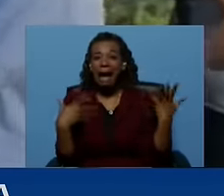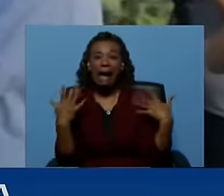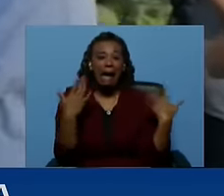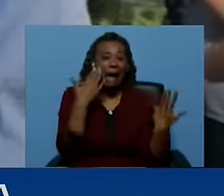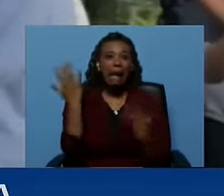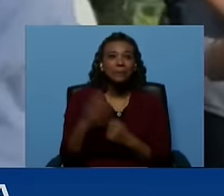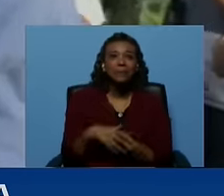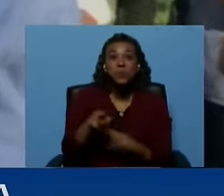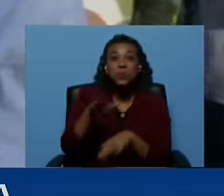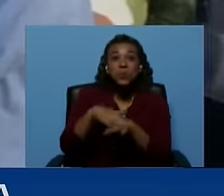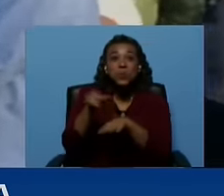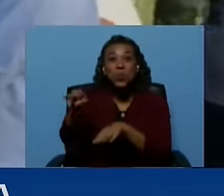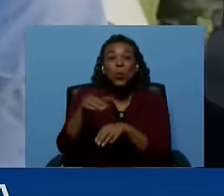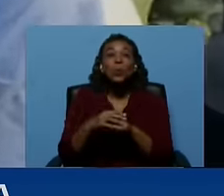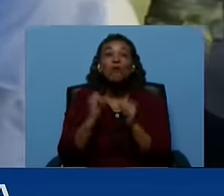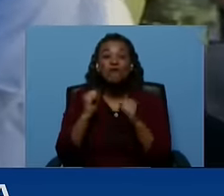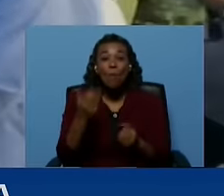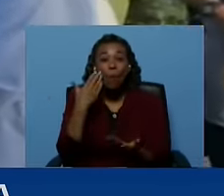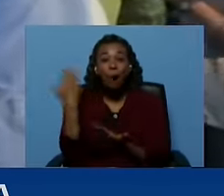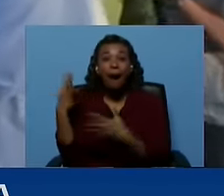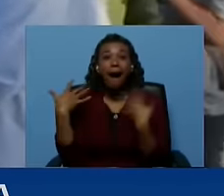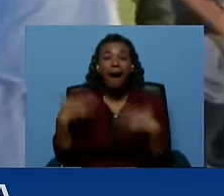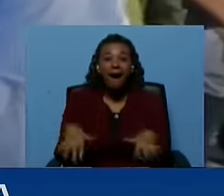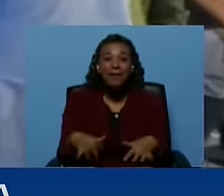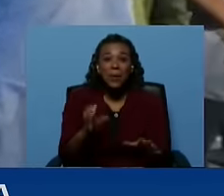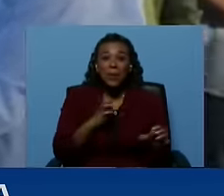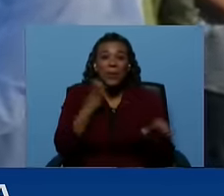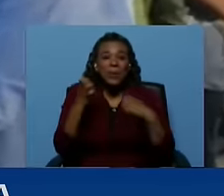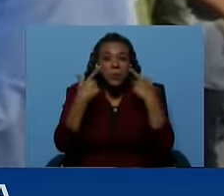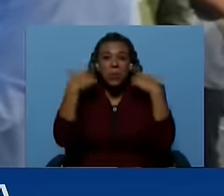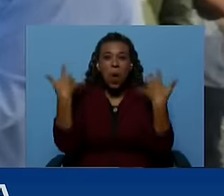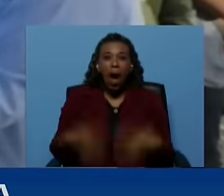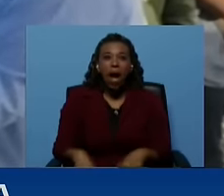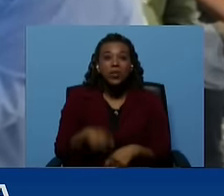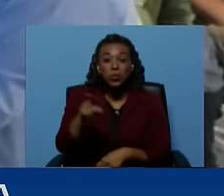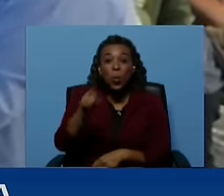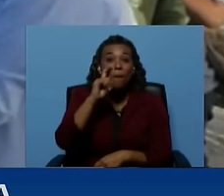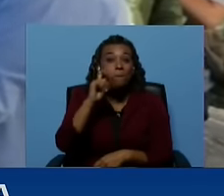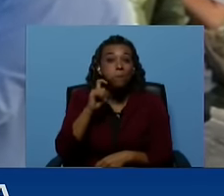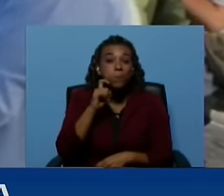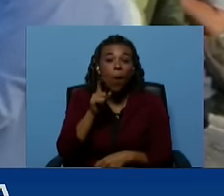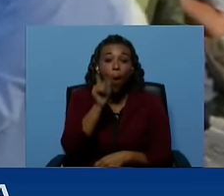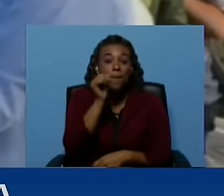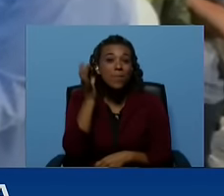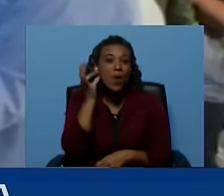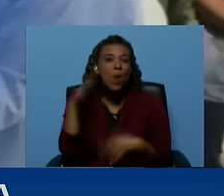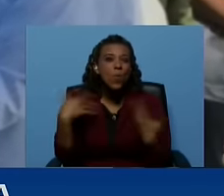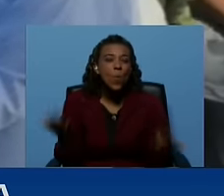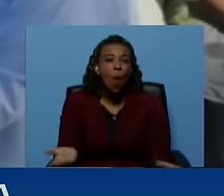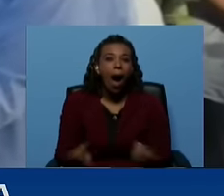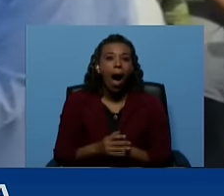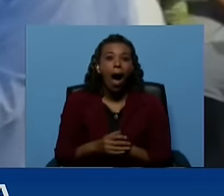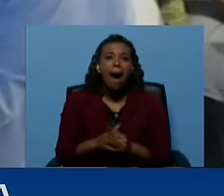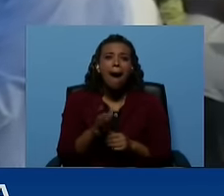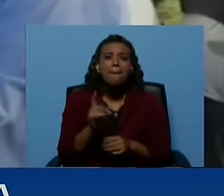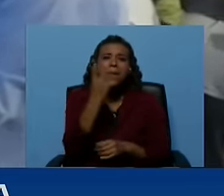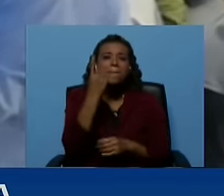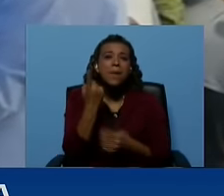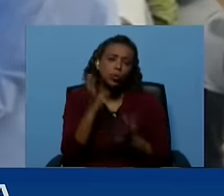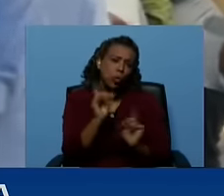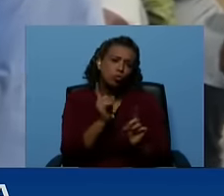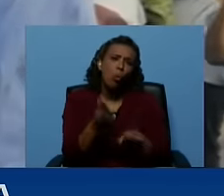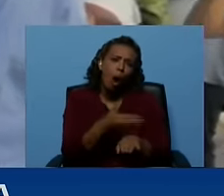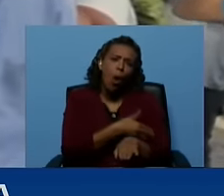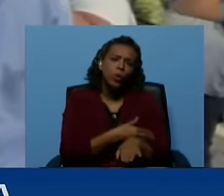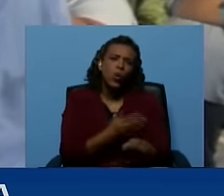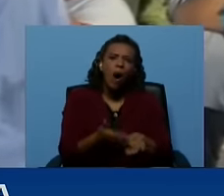la barriguita Ah cuántos meses tienes hembra o varón primeriza no